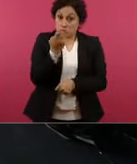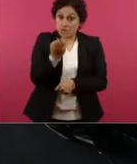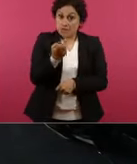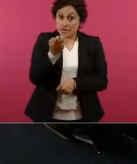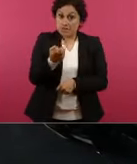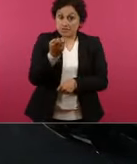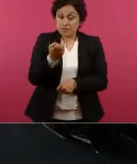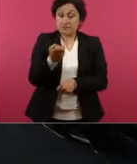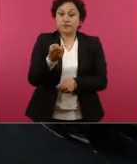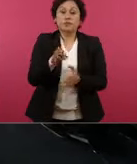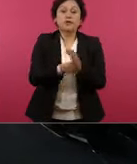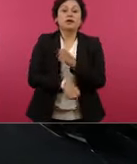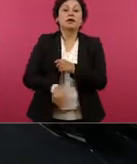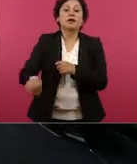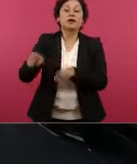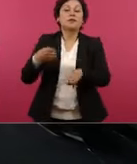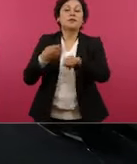Yucatán,